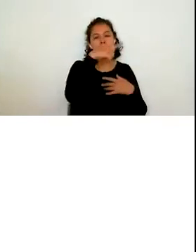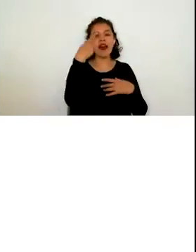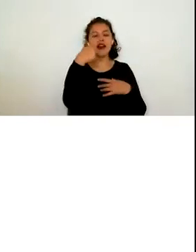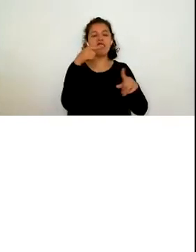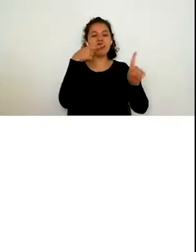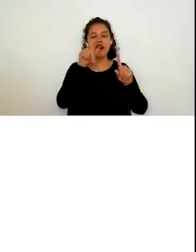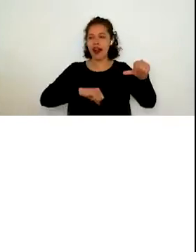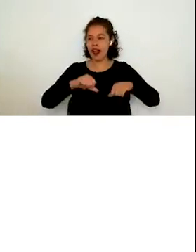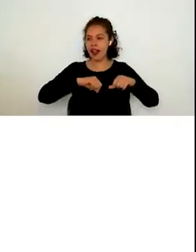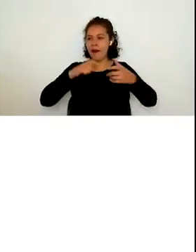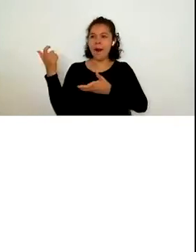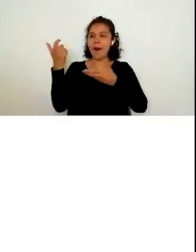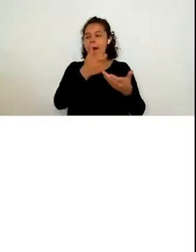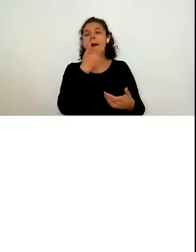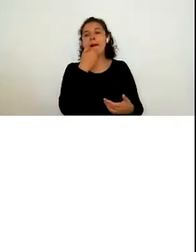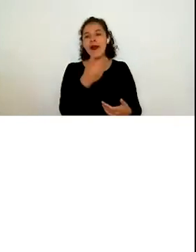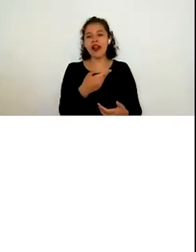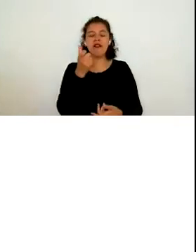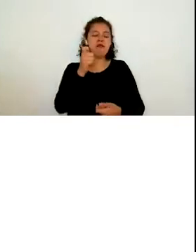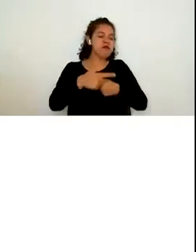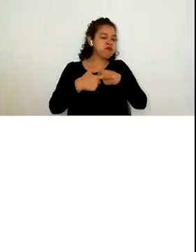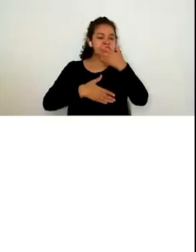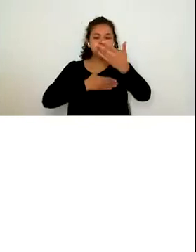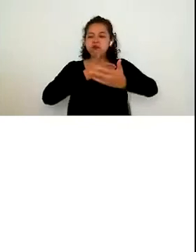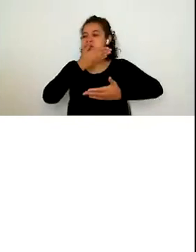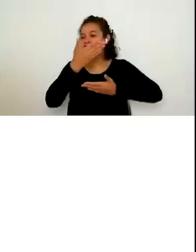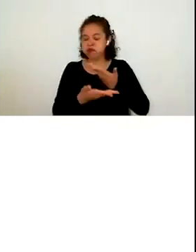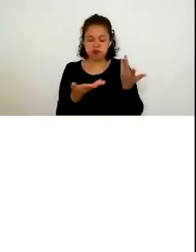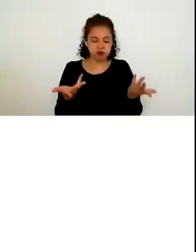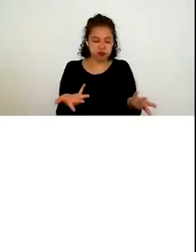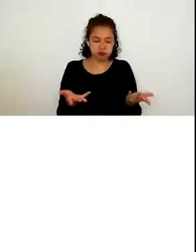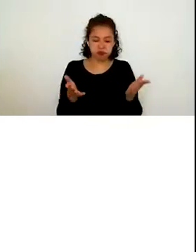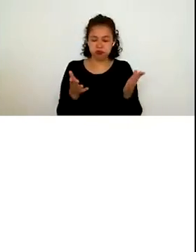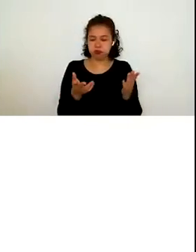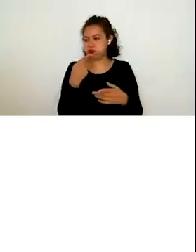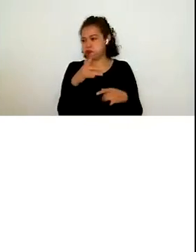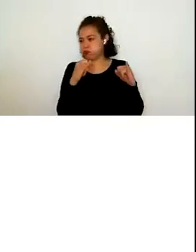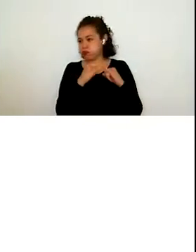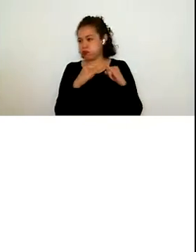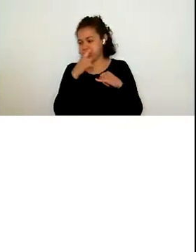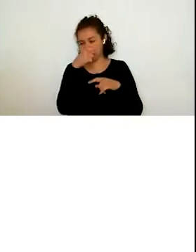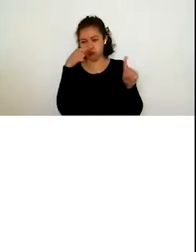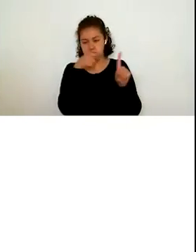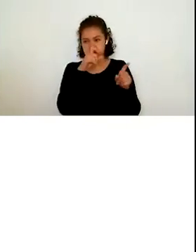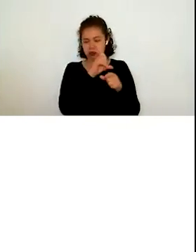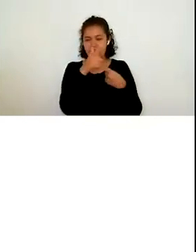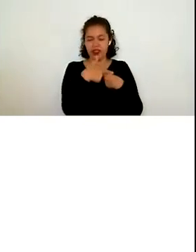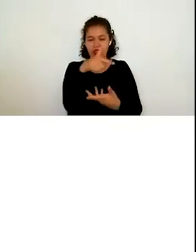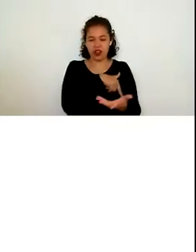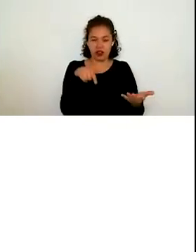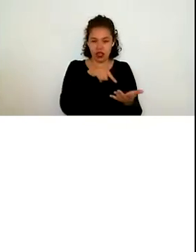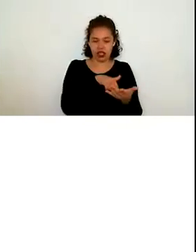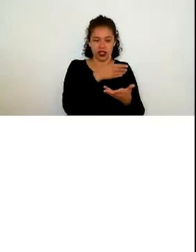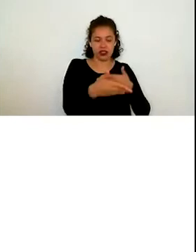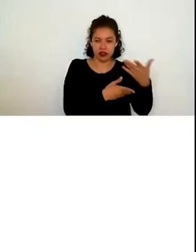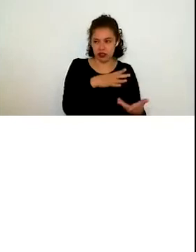presupuestadas, si están prestando algún servicio de la institución conforme a su objeto en algún establecimiento, o más